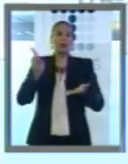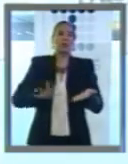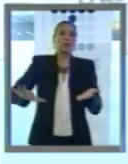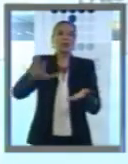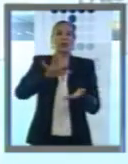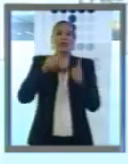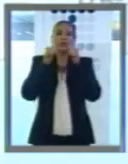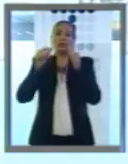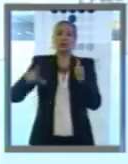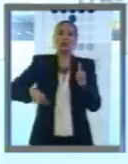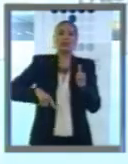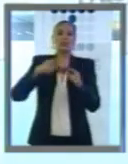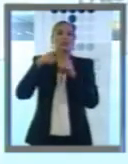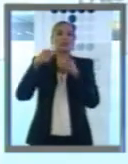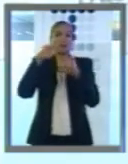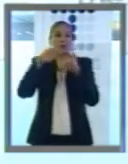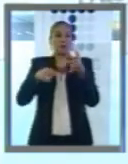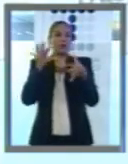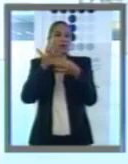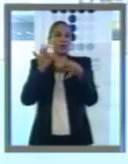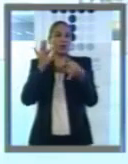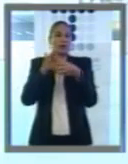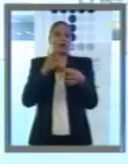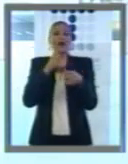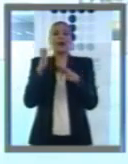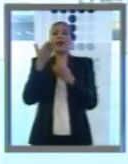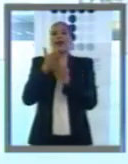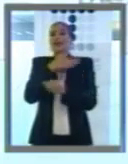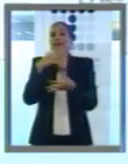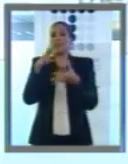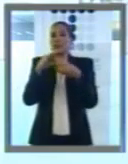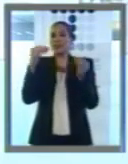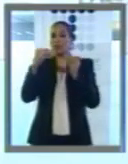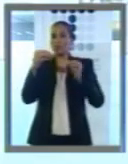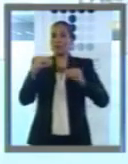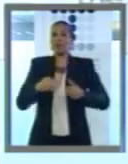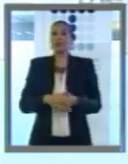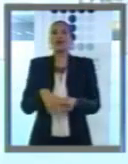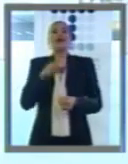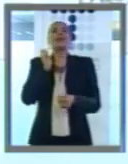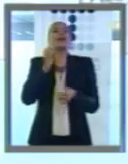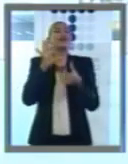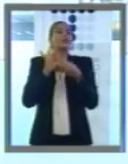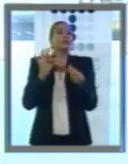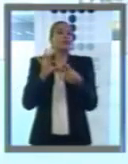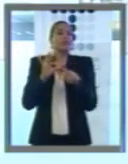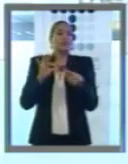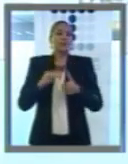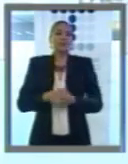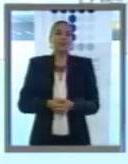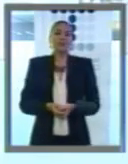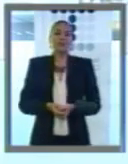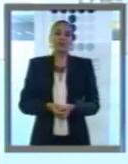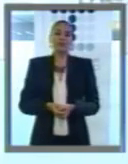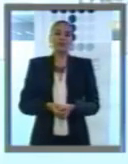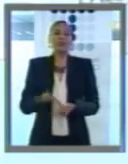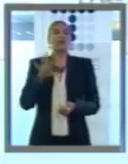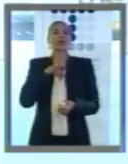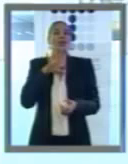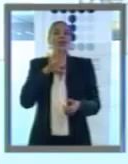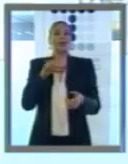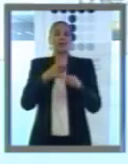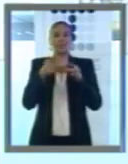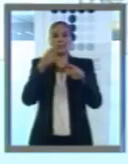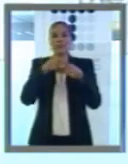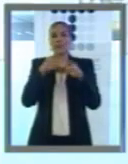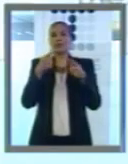que hará uno de los retos que también pongo en la discusión. Pero diríamos que están vinculados tanto